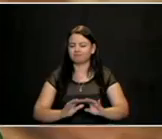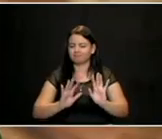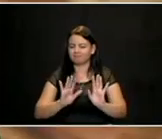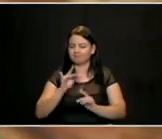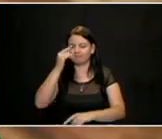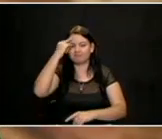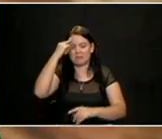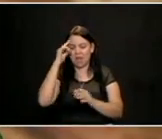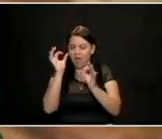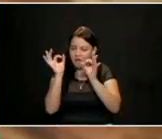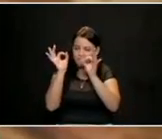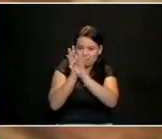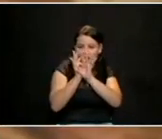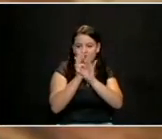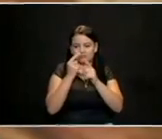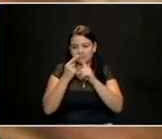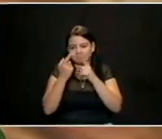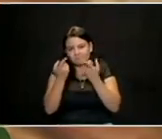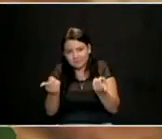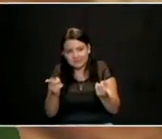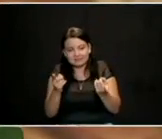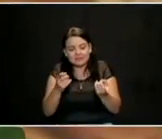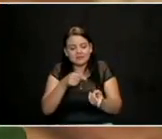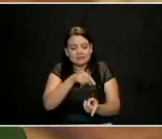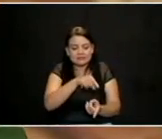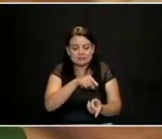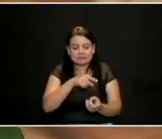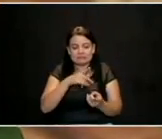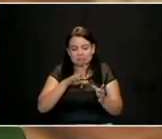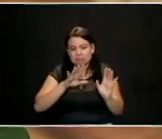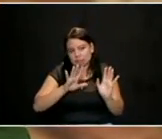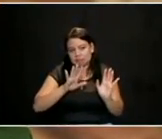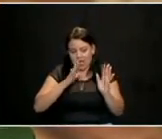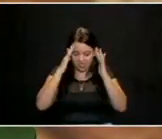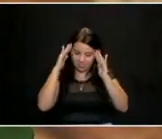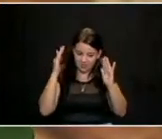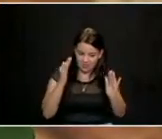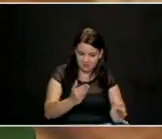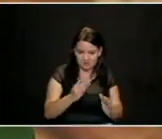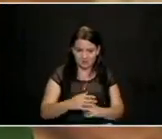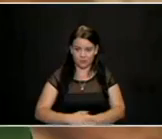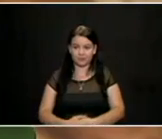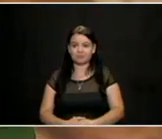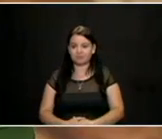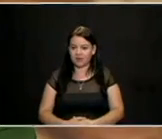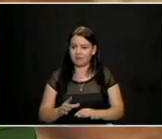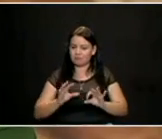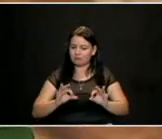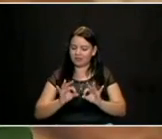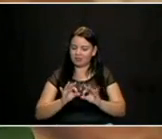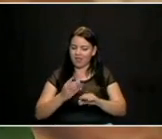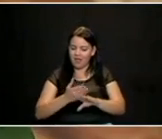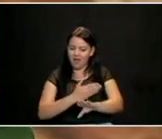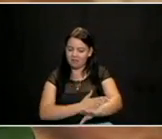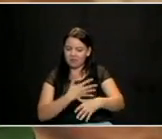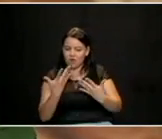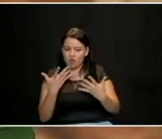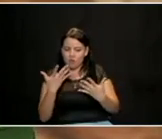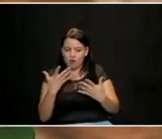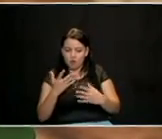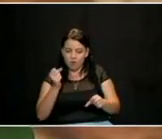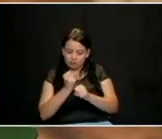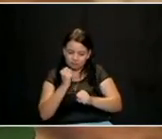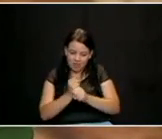los animales, entonces creo que va a ser de muy buen recibo pues todo el trabajo para prevenir el maltrato y el abandono